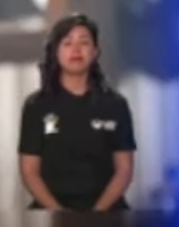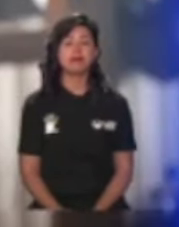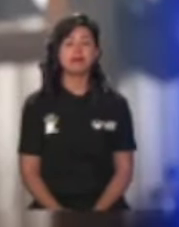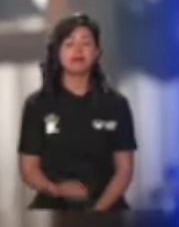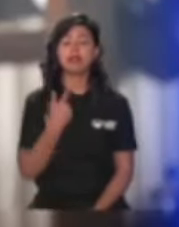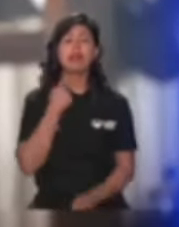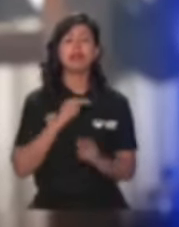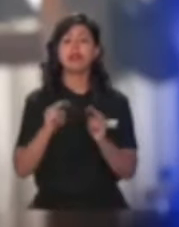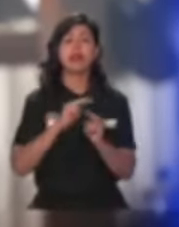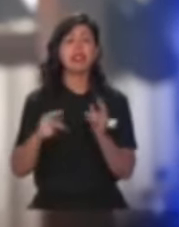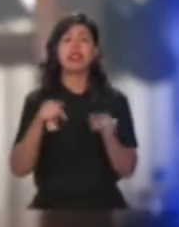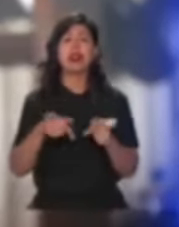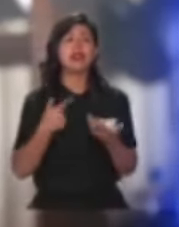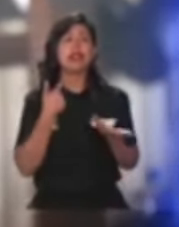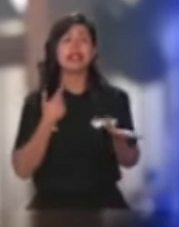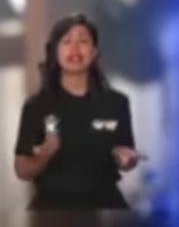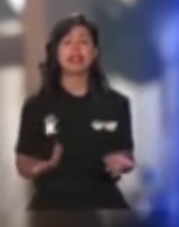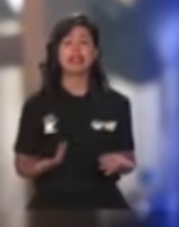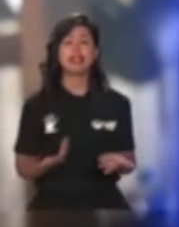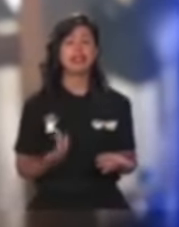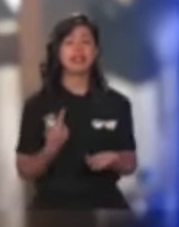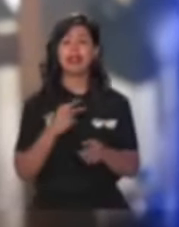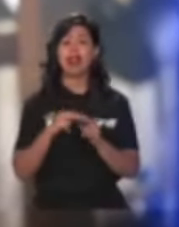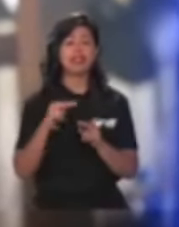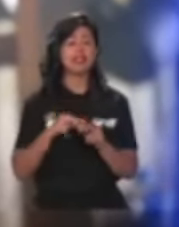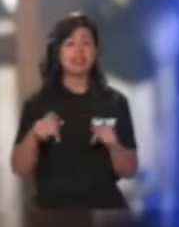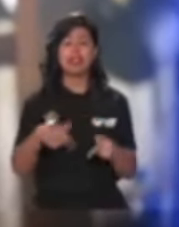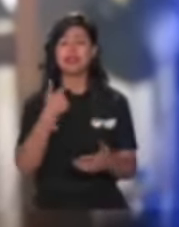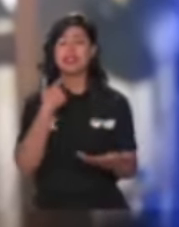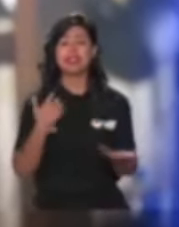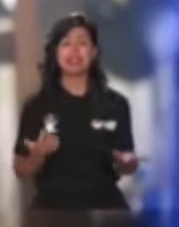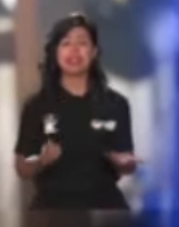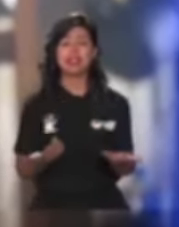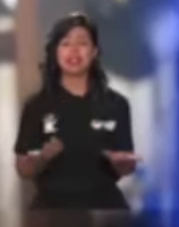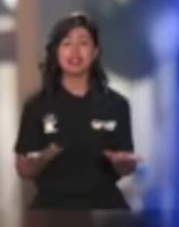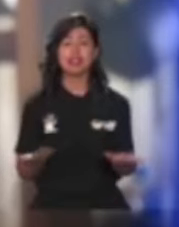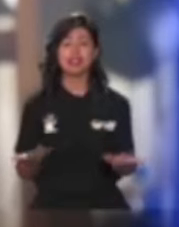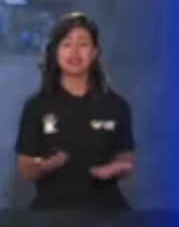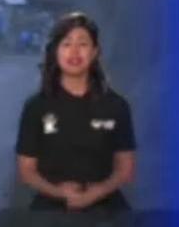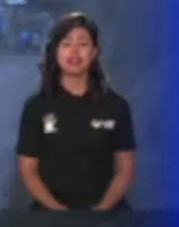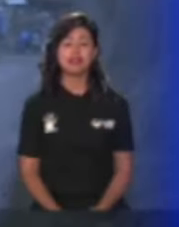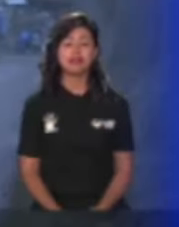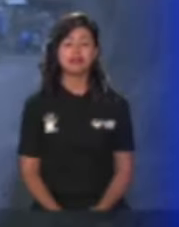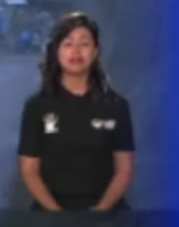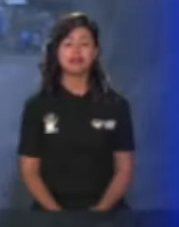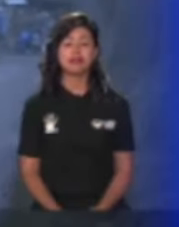¿Qué voy a hacer ahora? ¿Qué voy a hacer ahora con mi hija chiquitita?